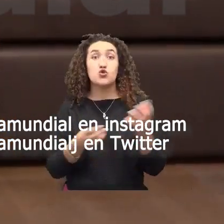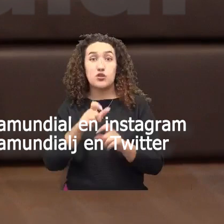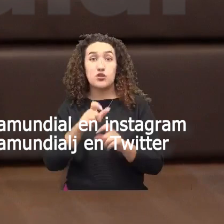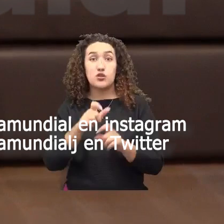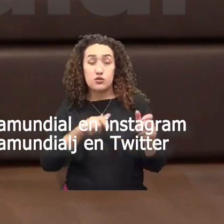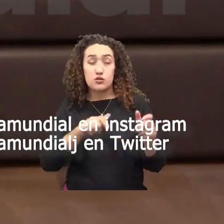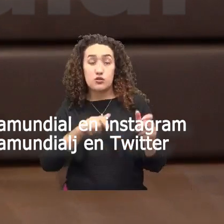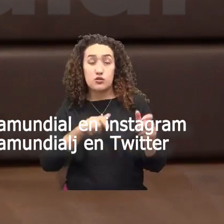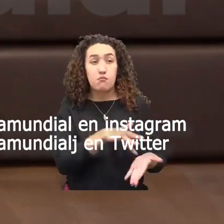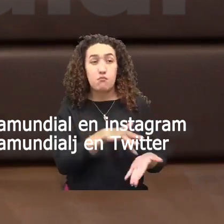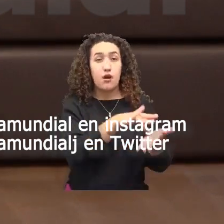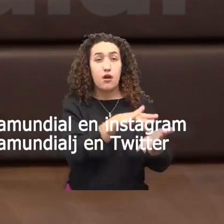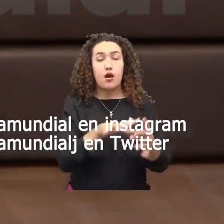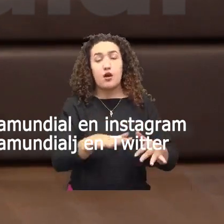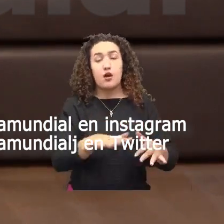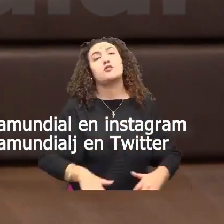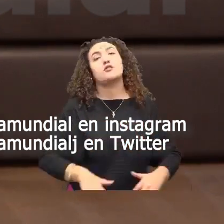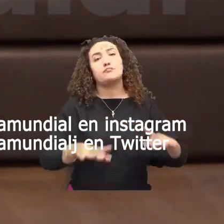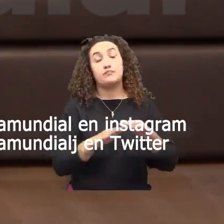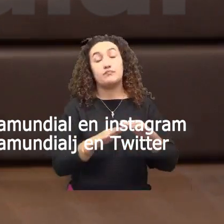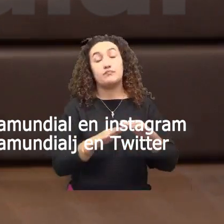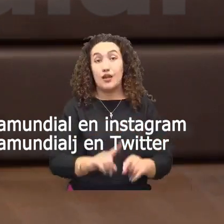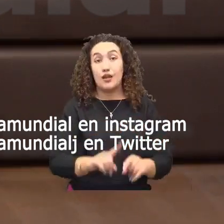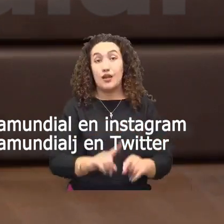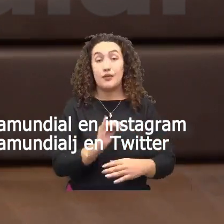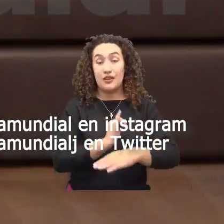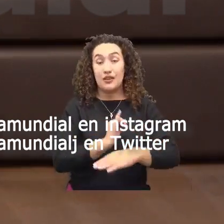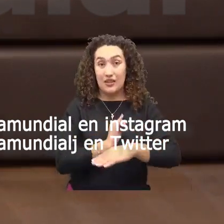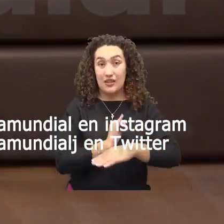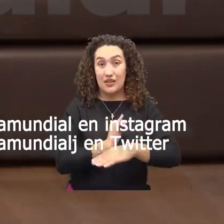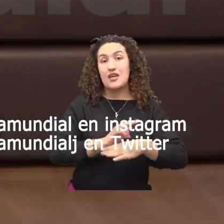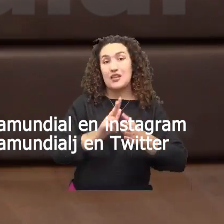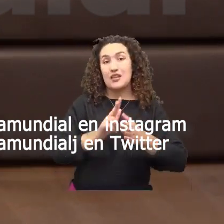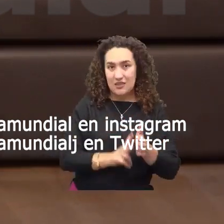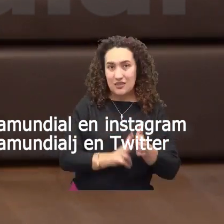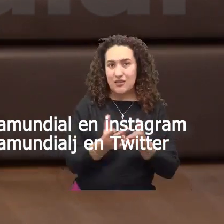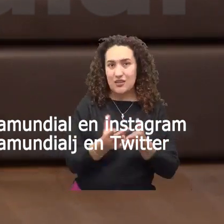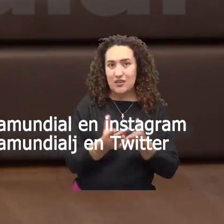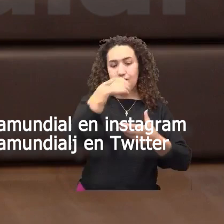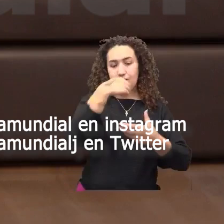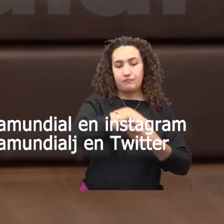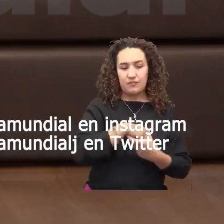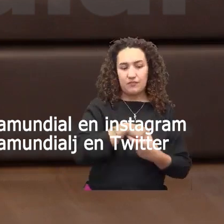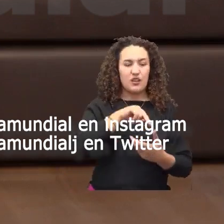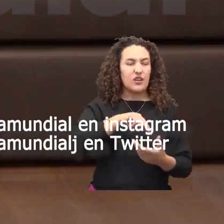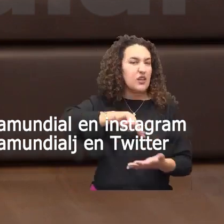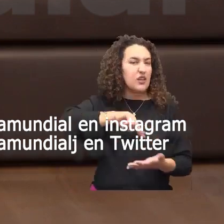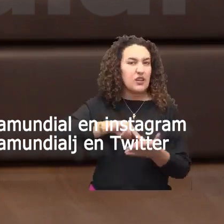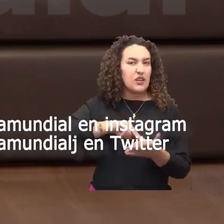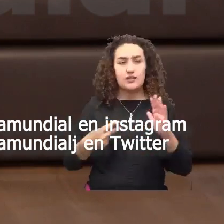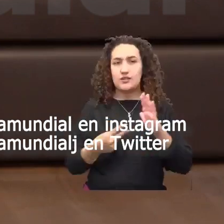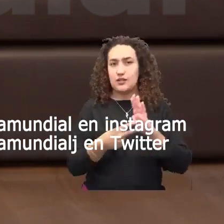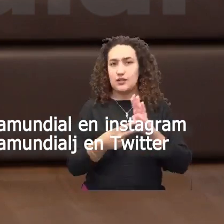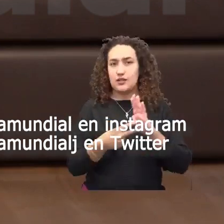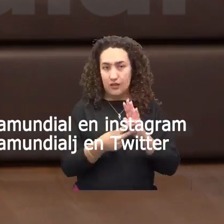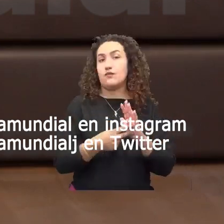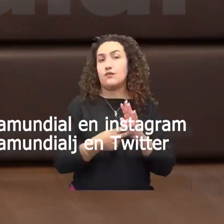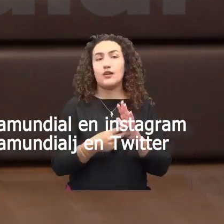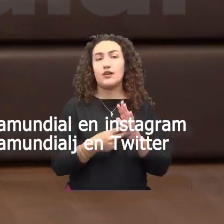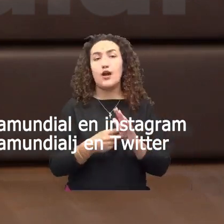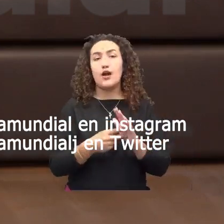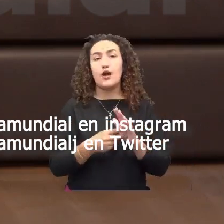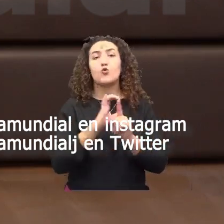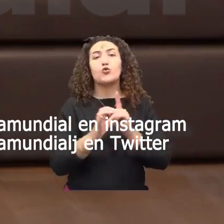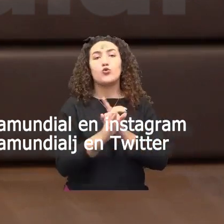También internamente generando desde la empresa lo que significa la cultura regio como eje, o más bien como eje, sino como pilote